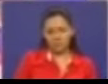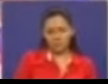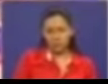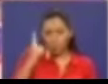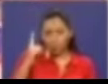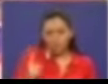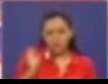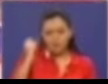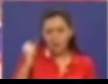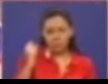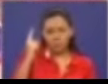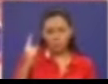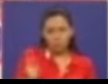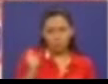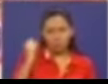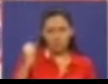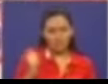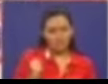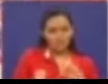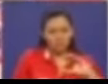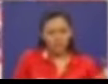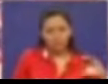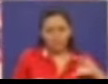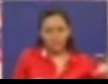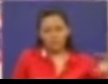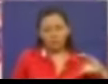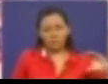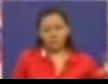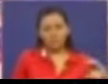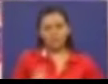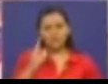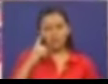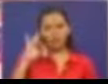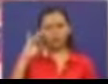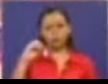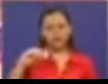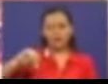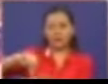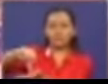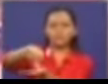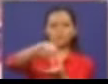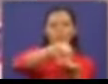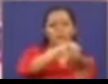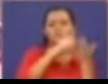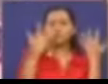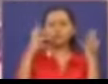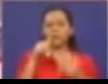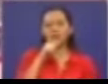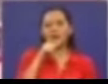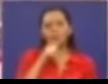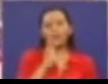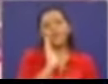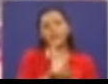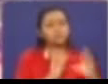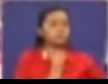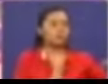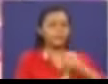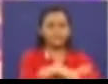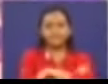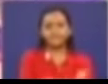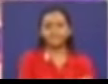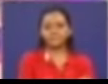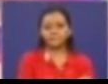año podríamos dar agua potable y alcantarillado a 80 ciudades como Archidona, y se lo damos al IES, que no